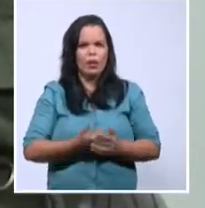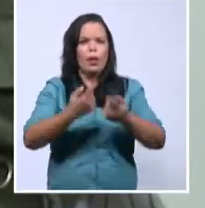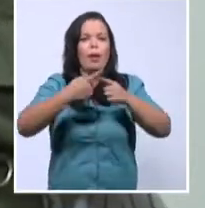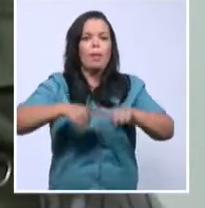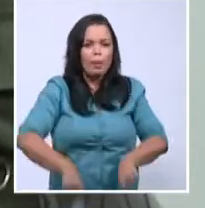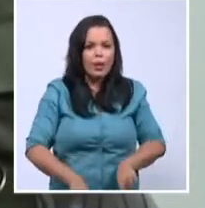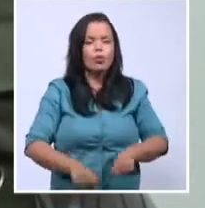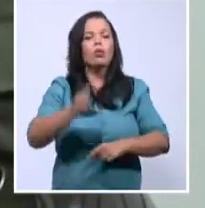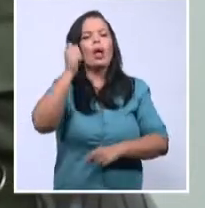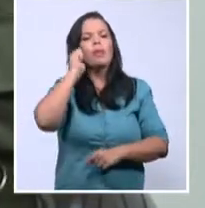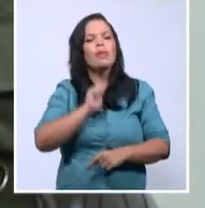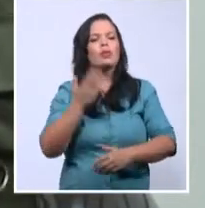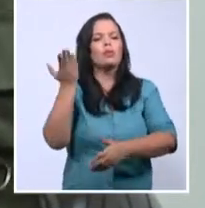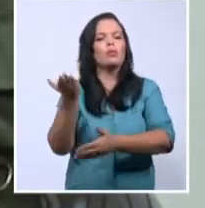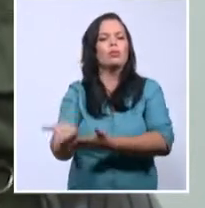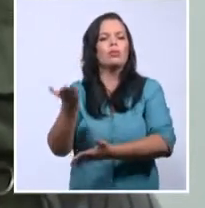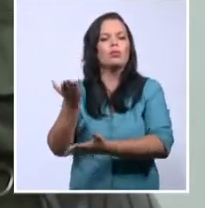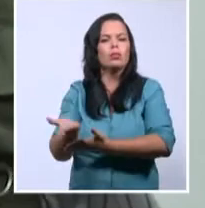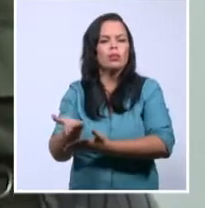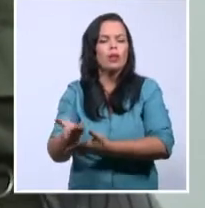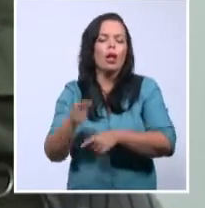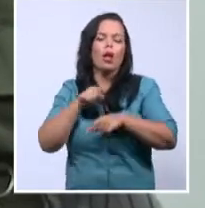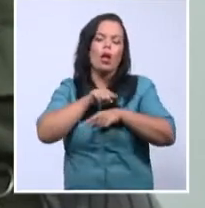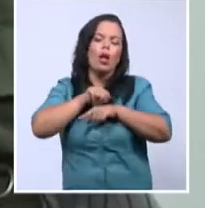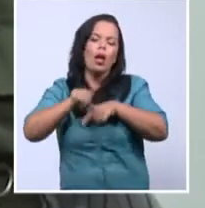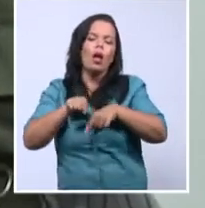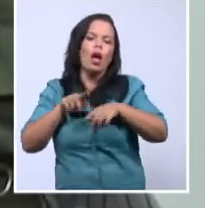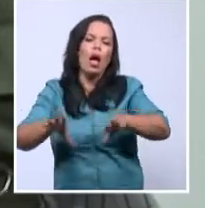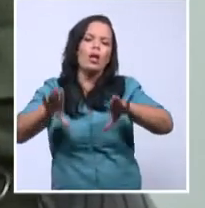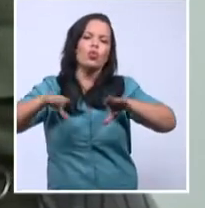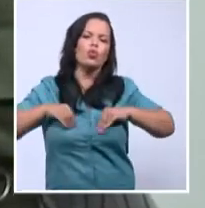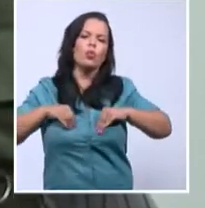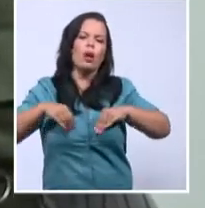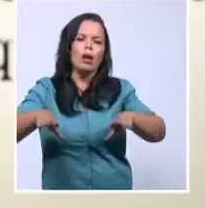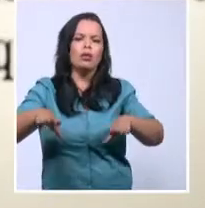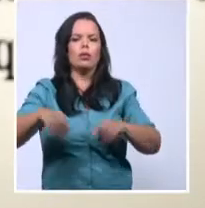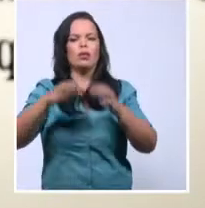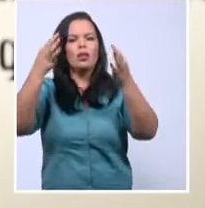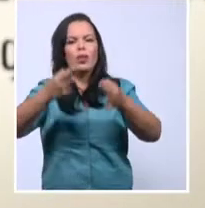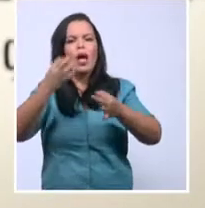artístico, sobre todas las cosas, que asuman cuáles son los principios que sostienen este país.